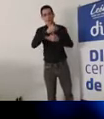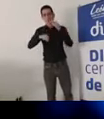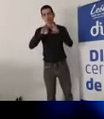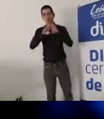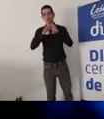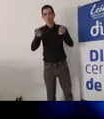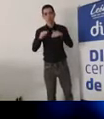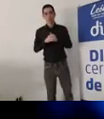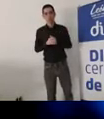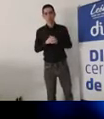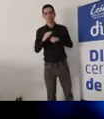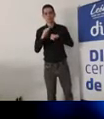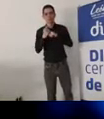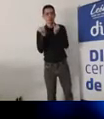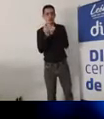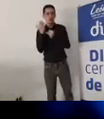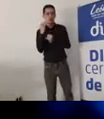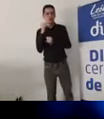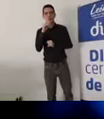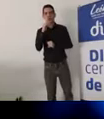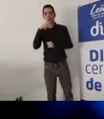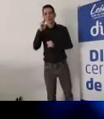de nuestra ciudad. Siguiente diapositiva.